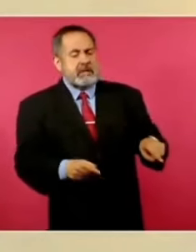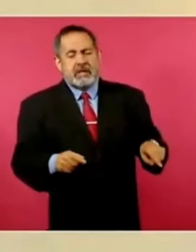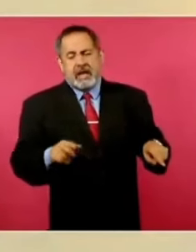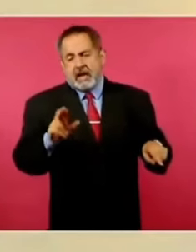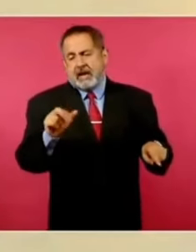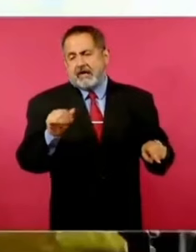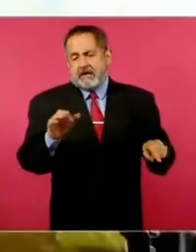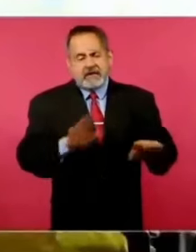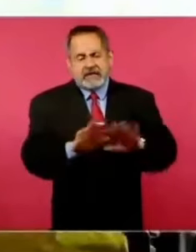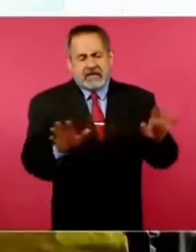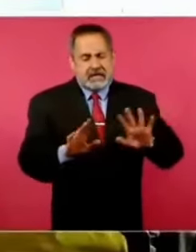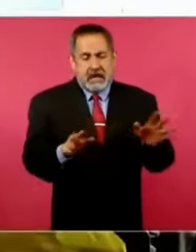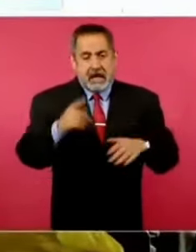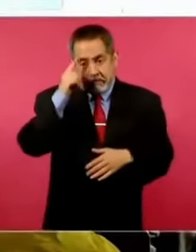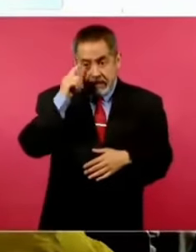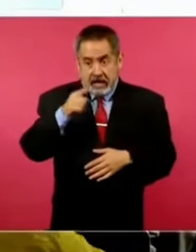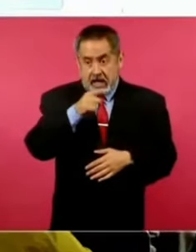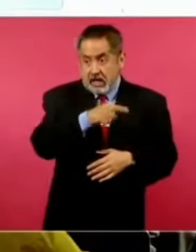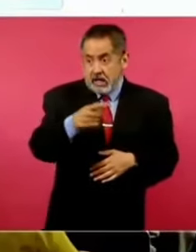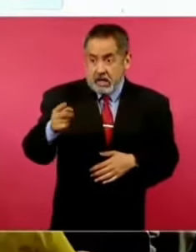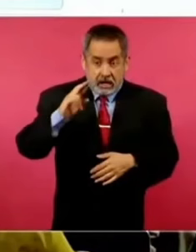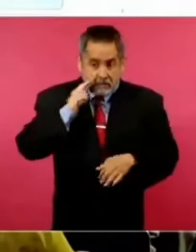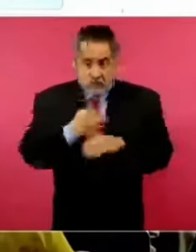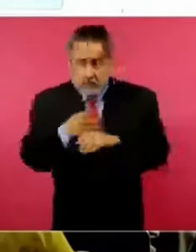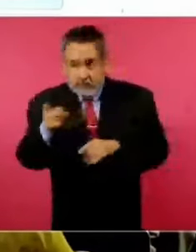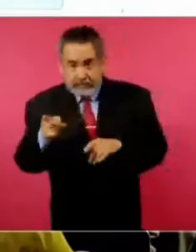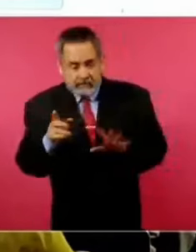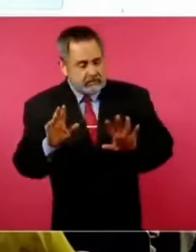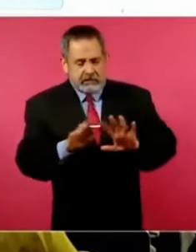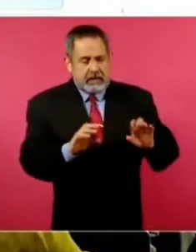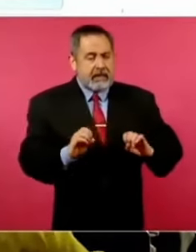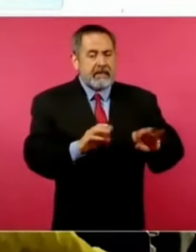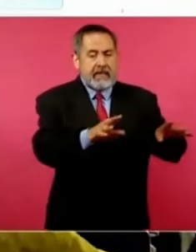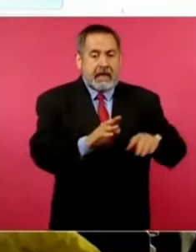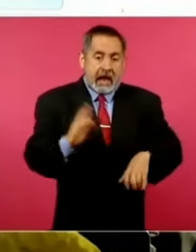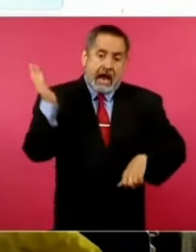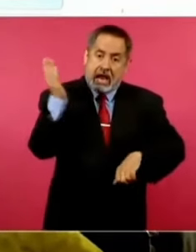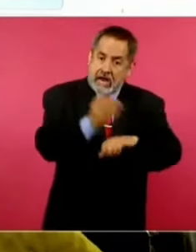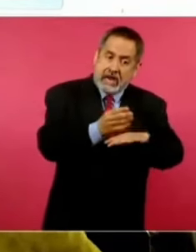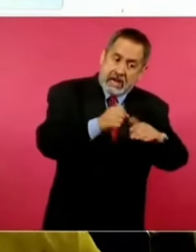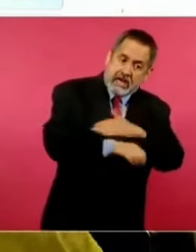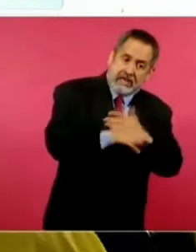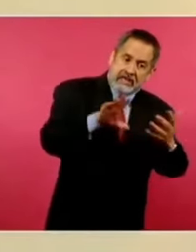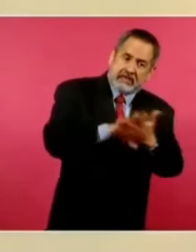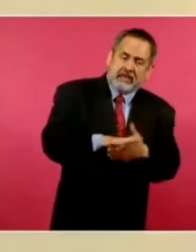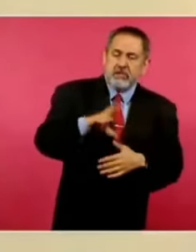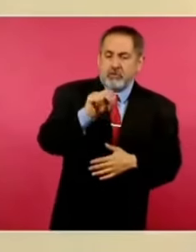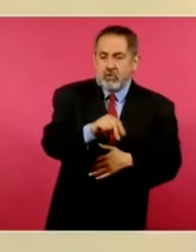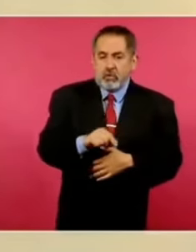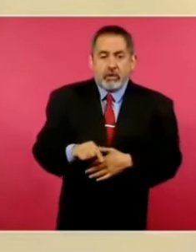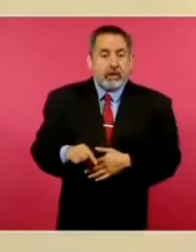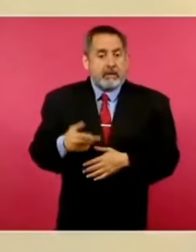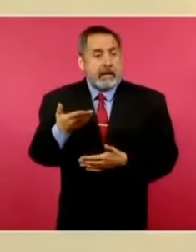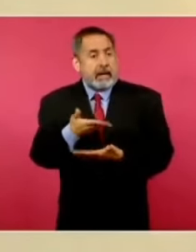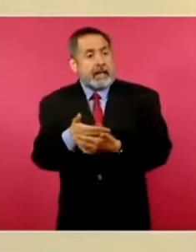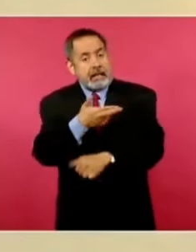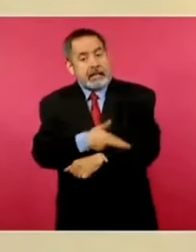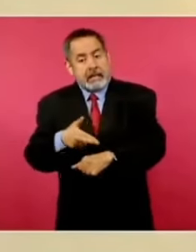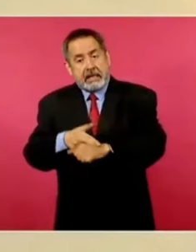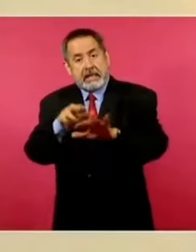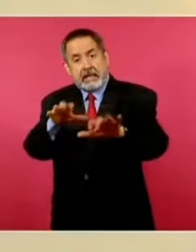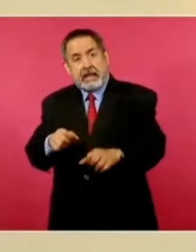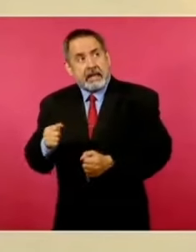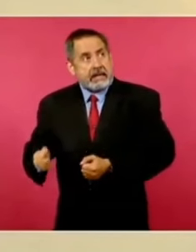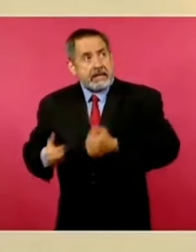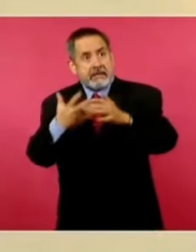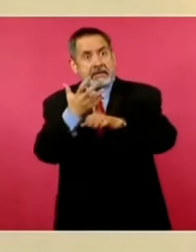para que las autoridades señaladas como responsables se abstengan de ejecutar en su contra la petición de extradición al gobierno de los Estados